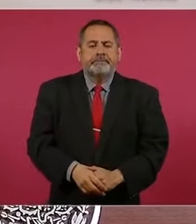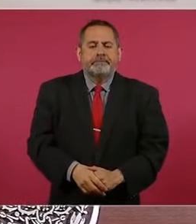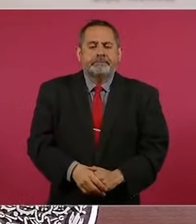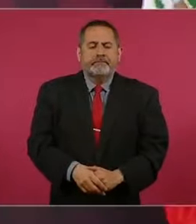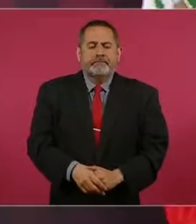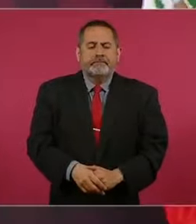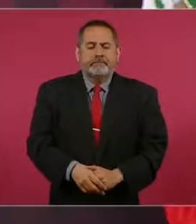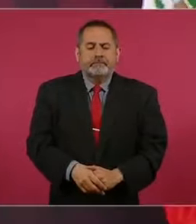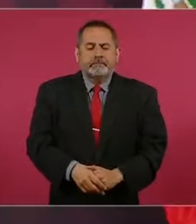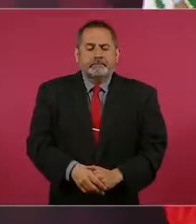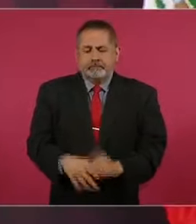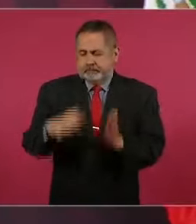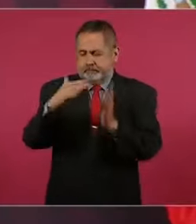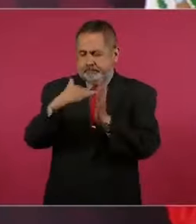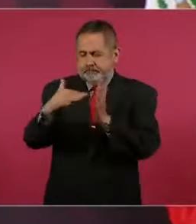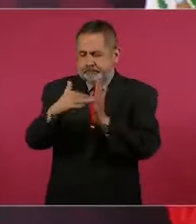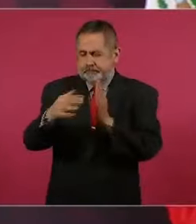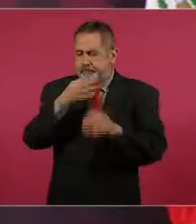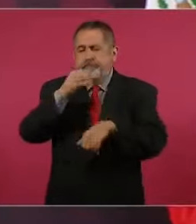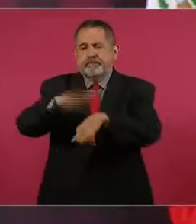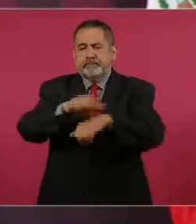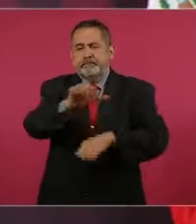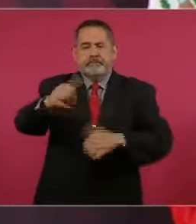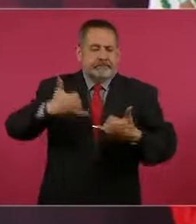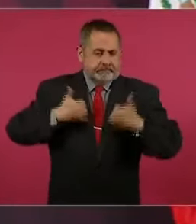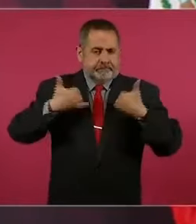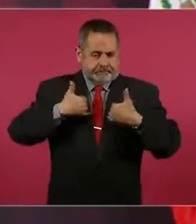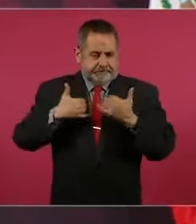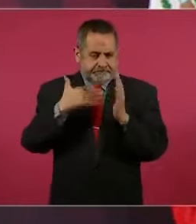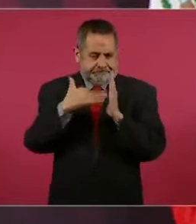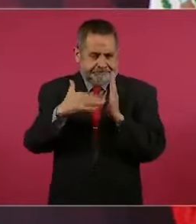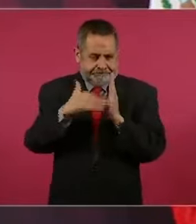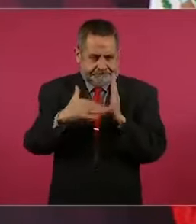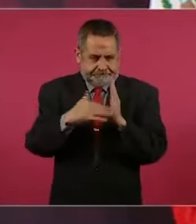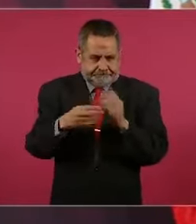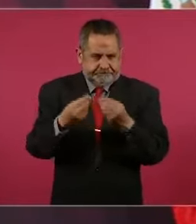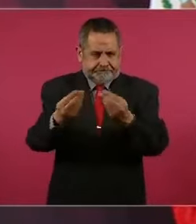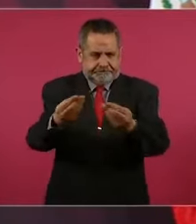Se les voy a leer a los jóvenes.